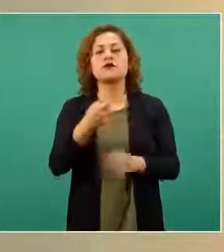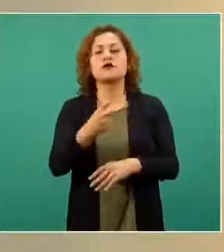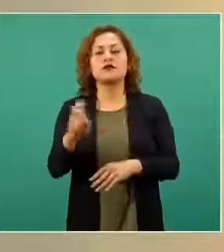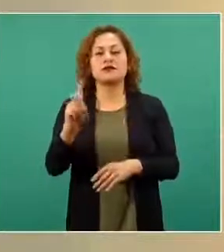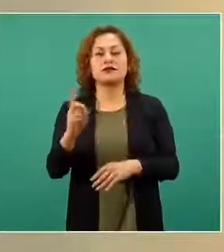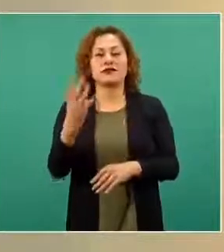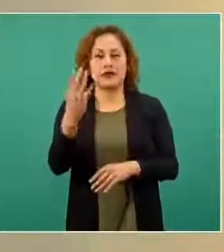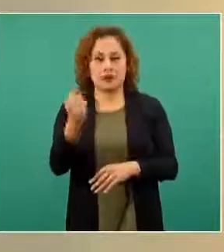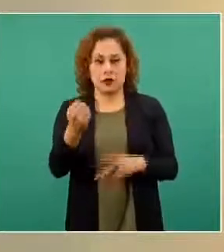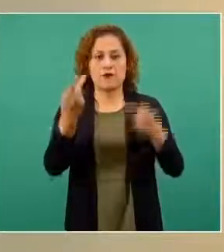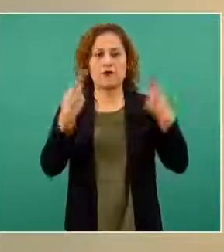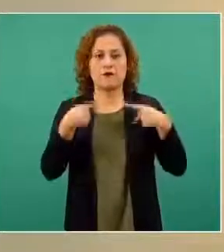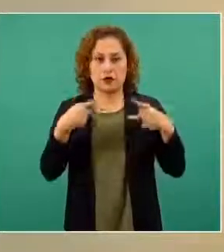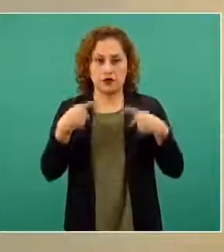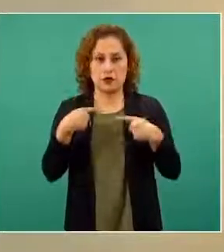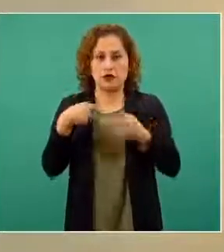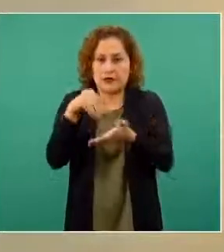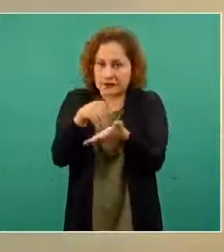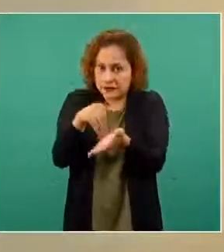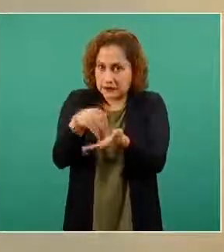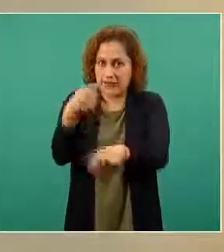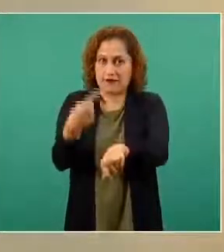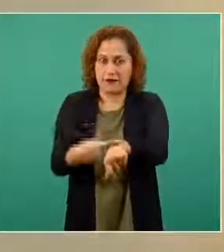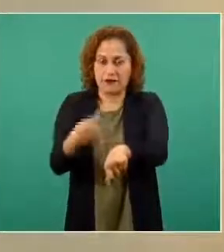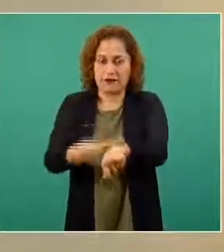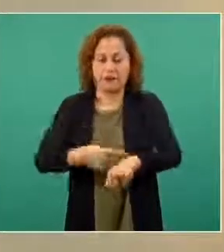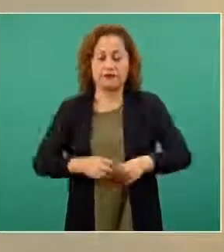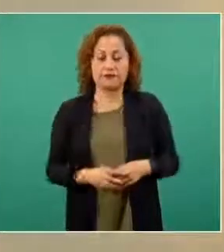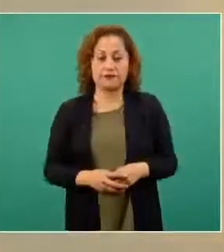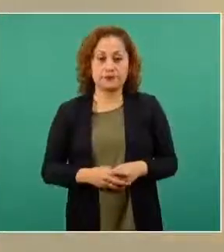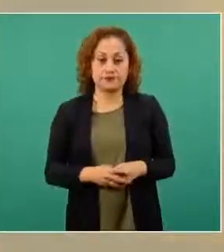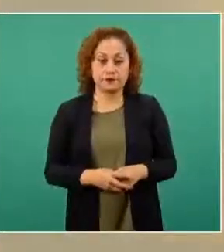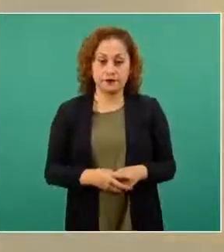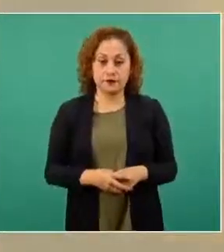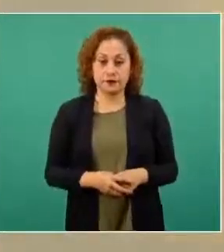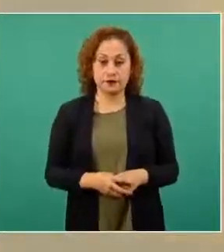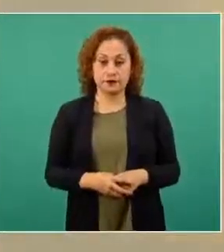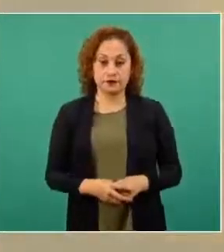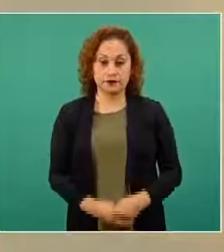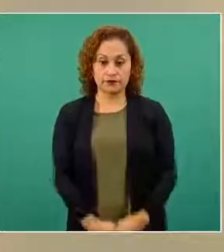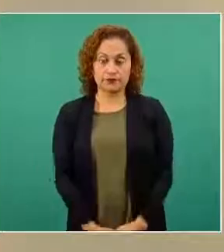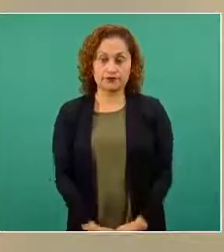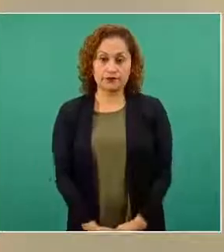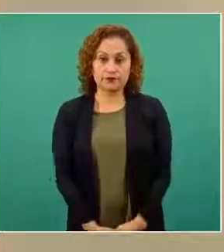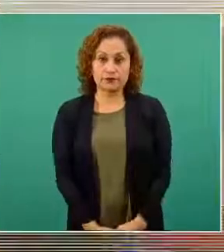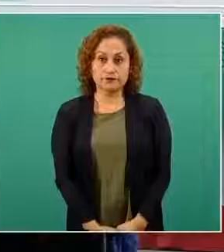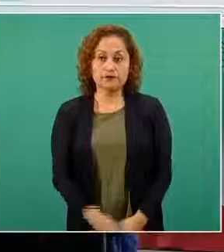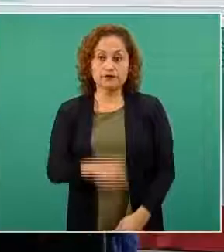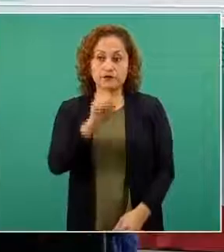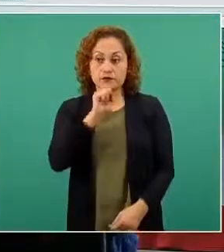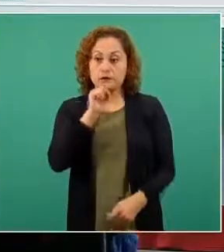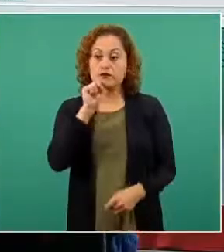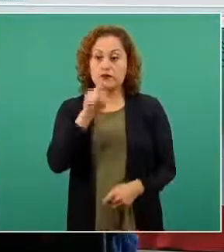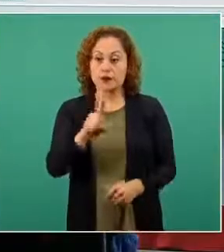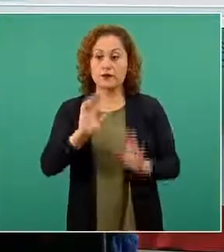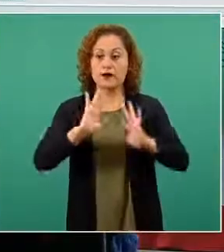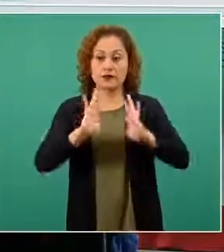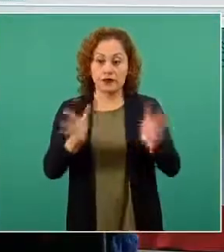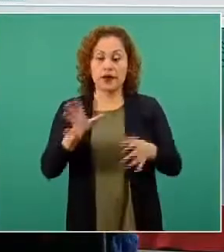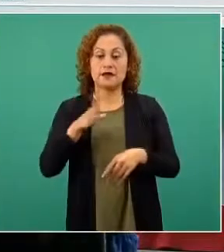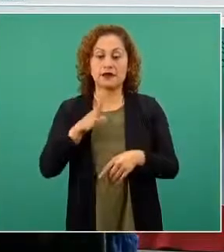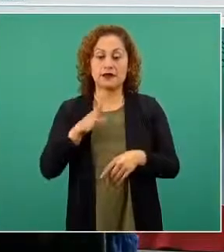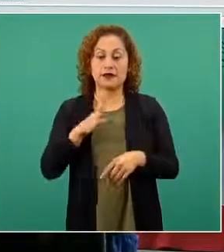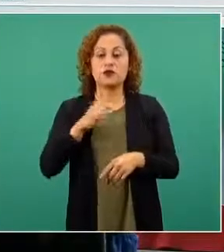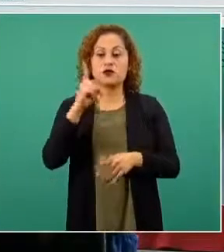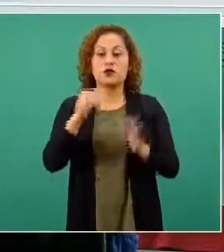19.239 casos activos estimados. También visualizamos que ya llegamos a